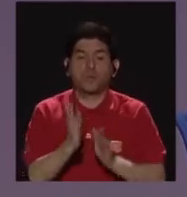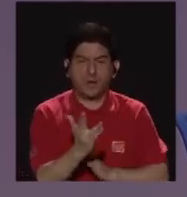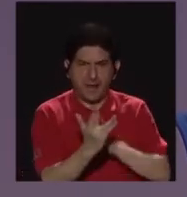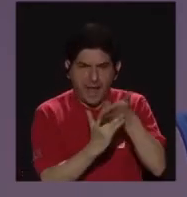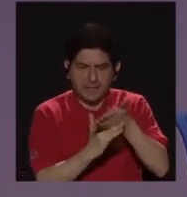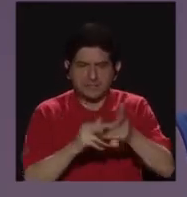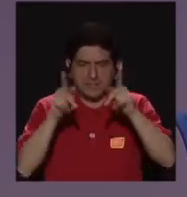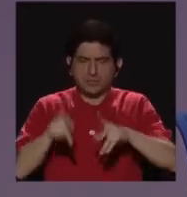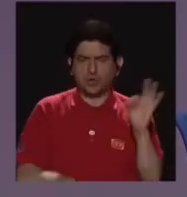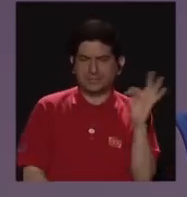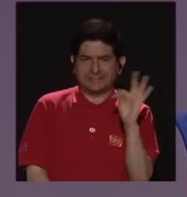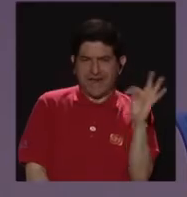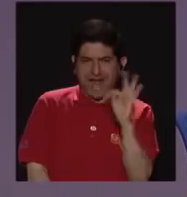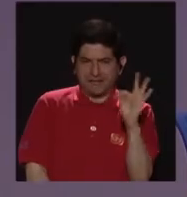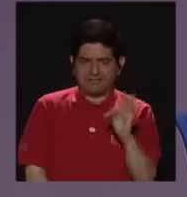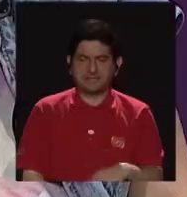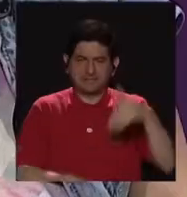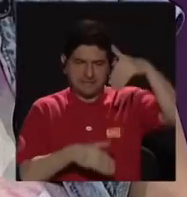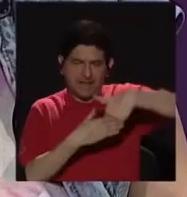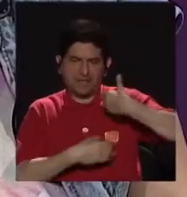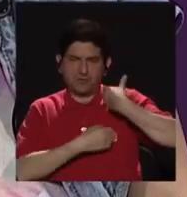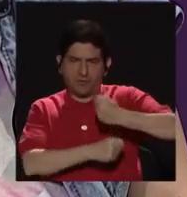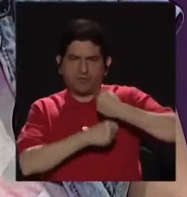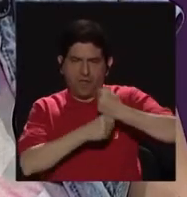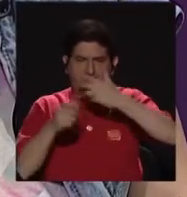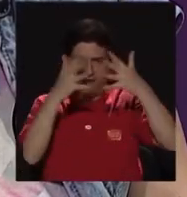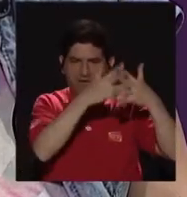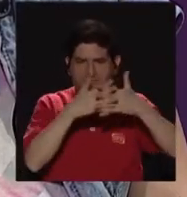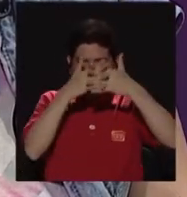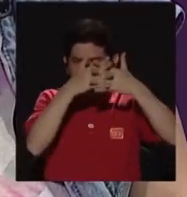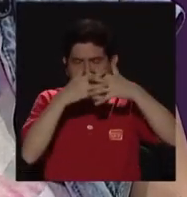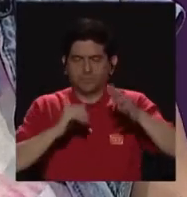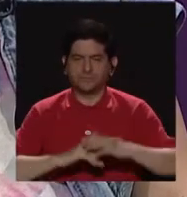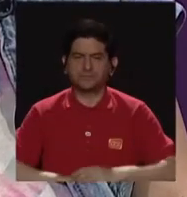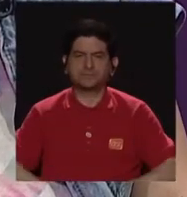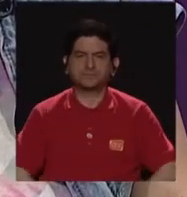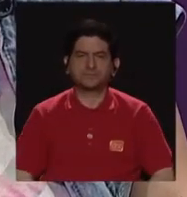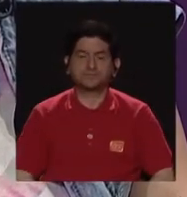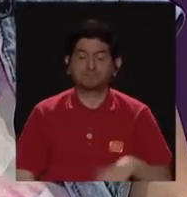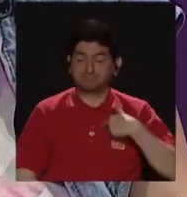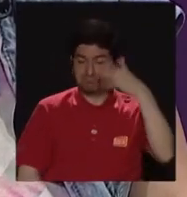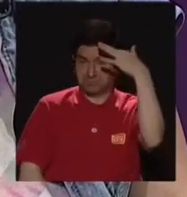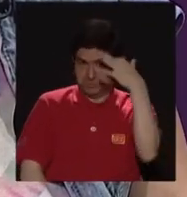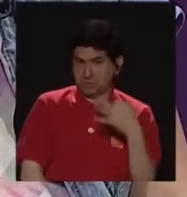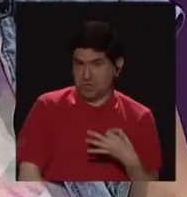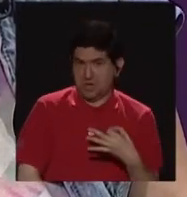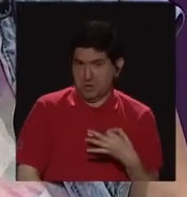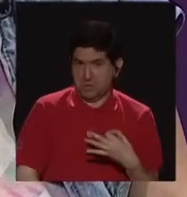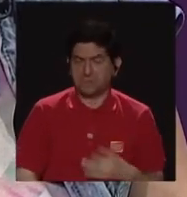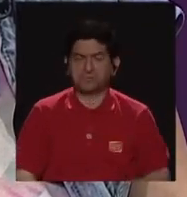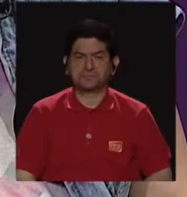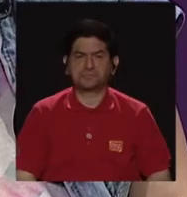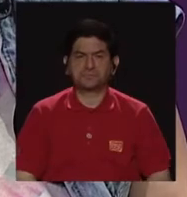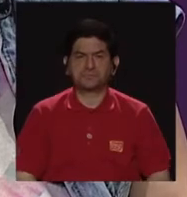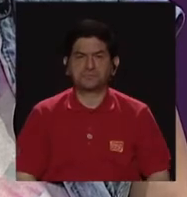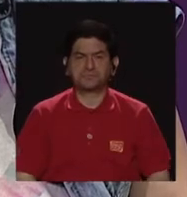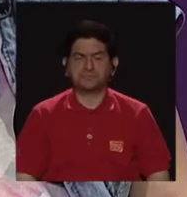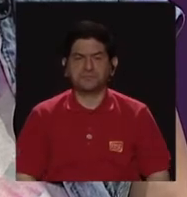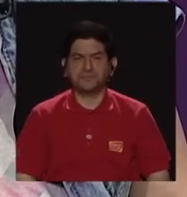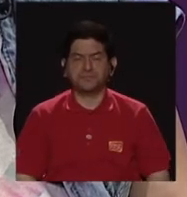de personas trans al ejército de los eeuu creo yo que este